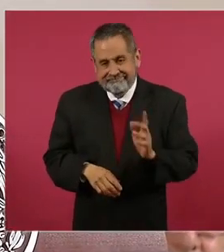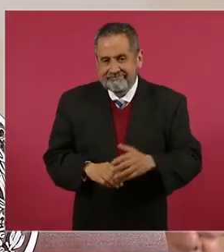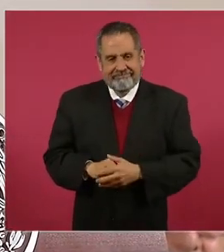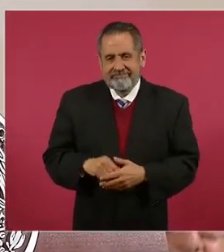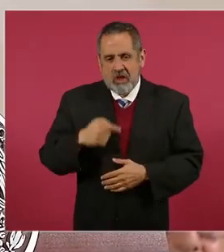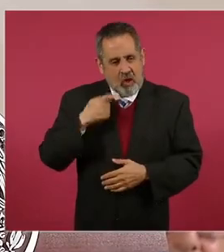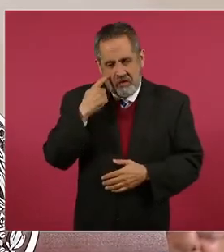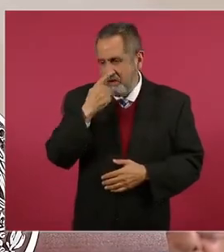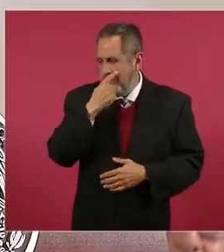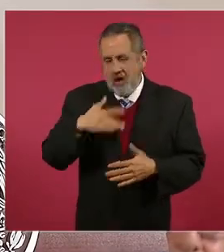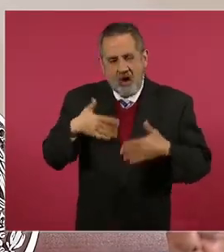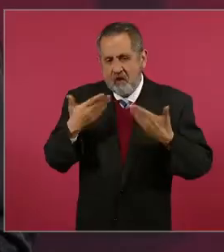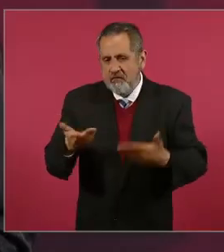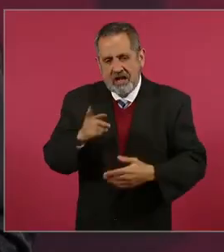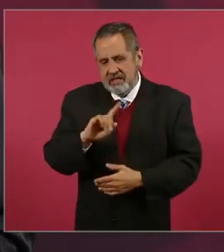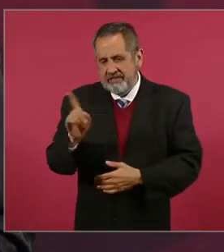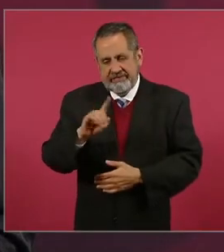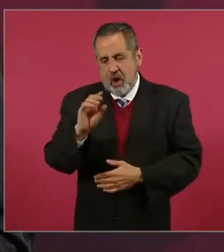no me da confianza.